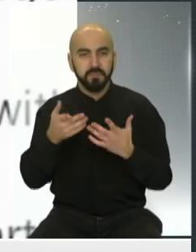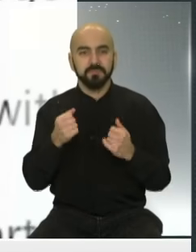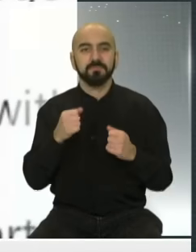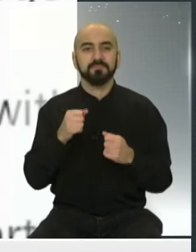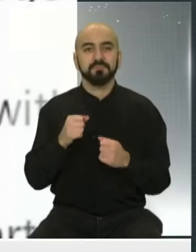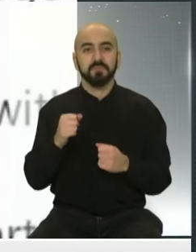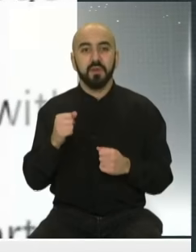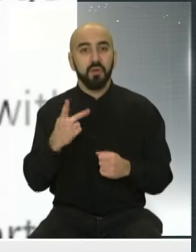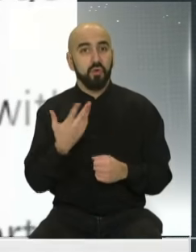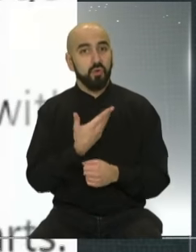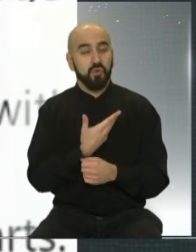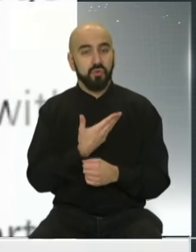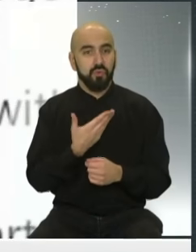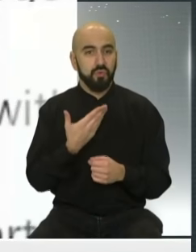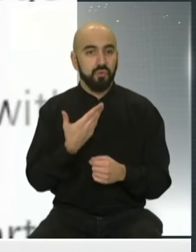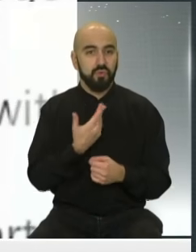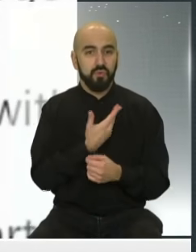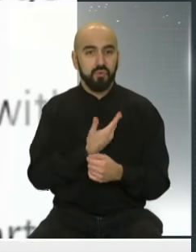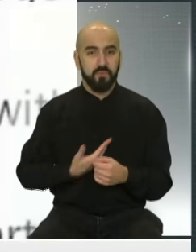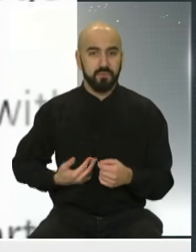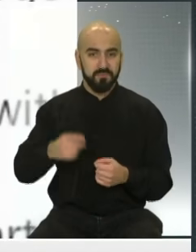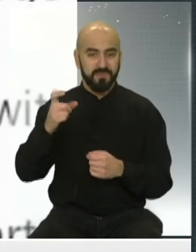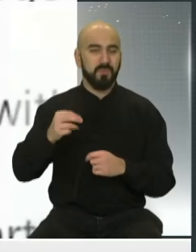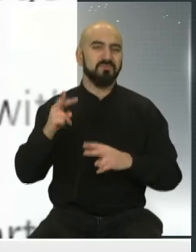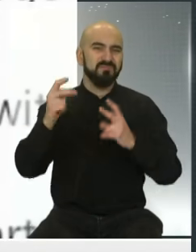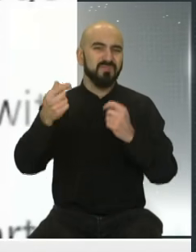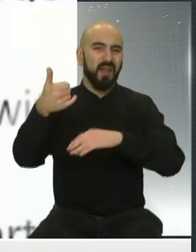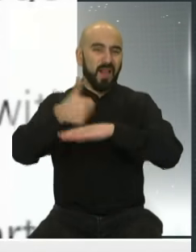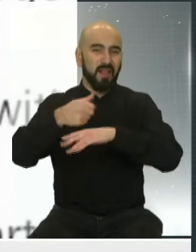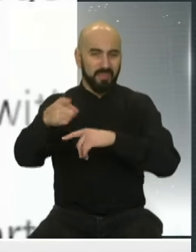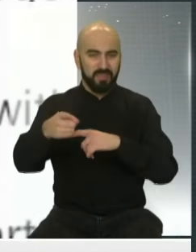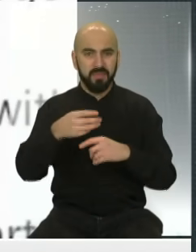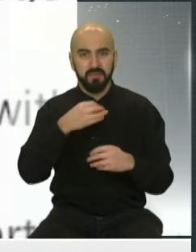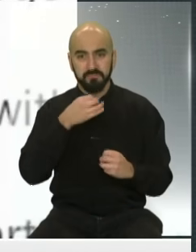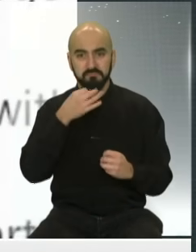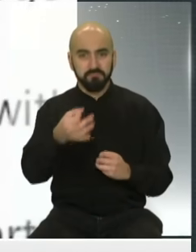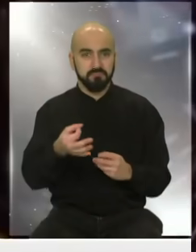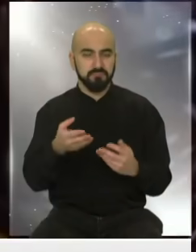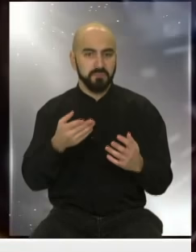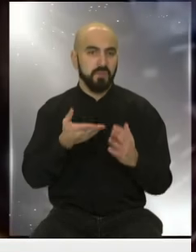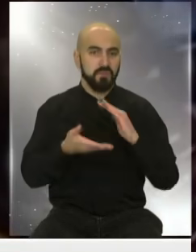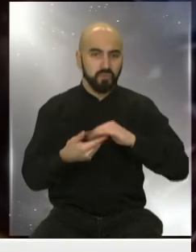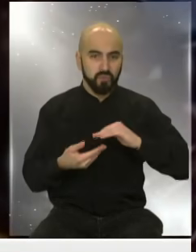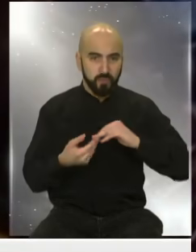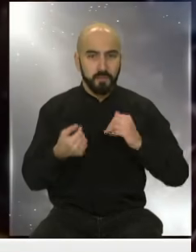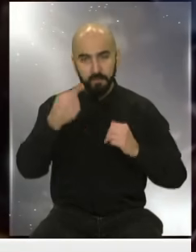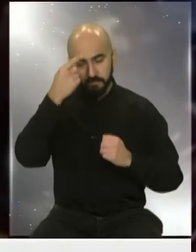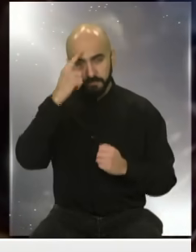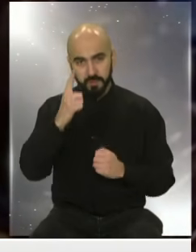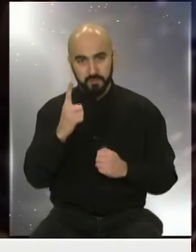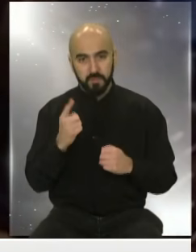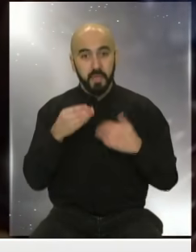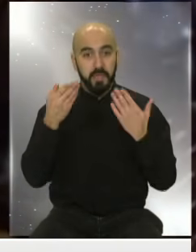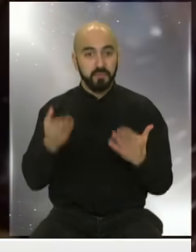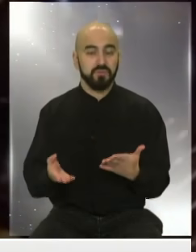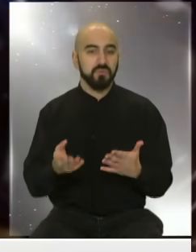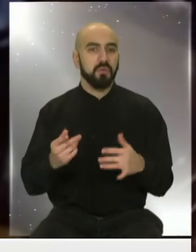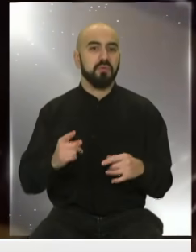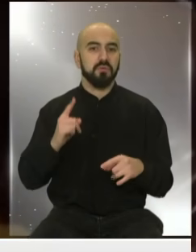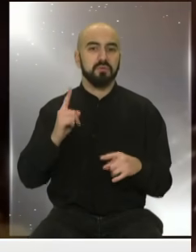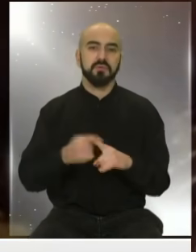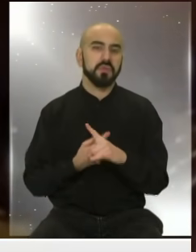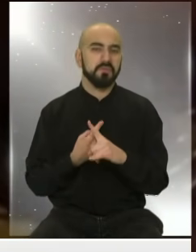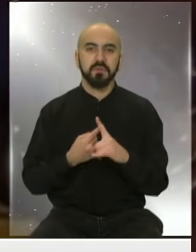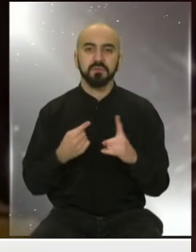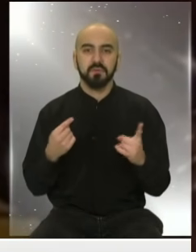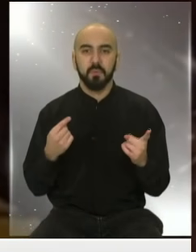parte del gobernador de Minneapolis, pero de todas maneras esto genera nuevamente un nuevo